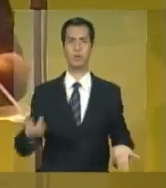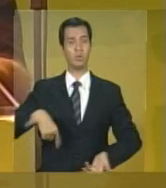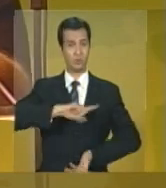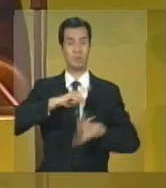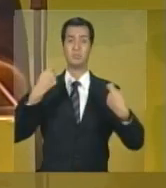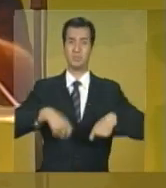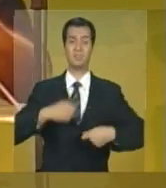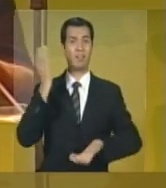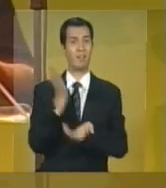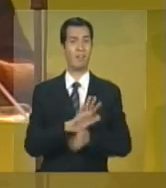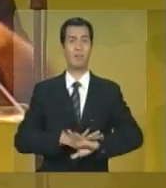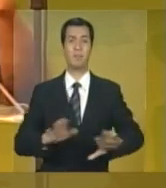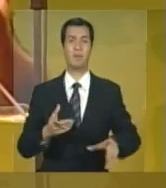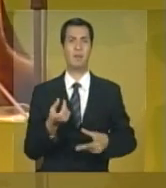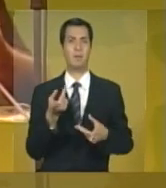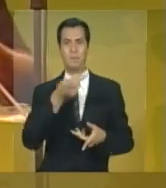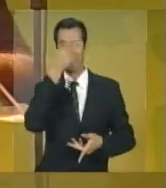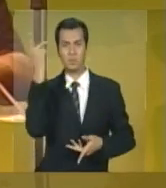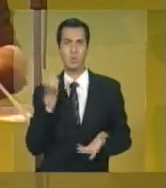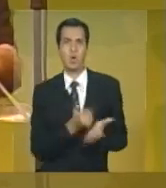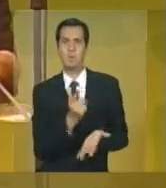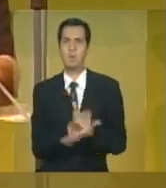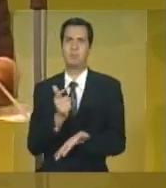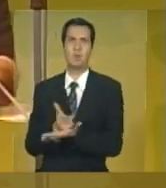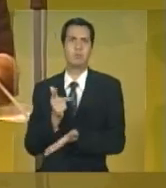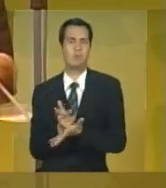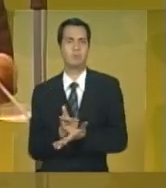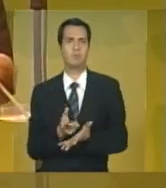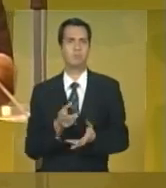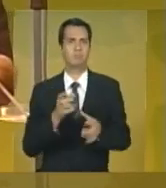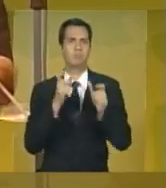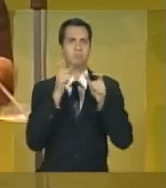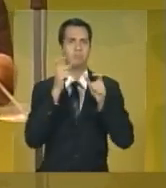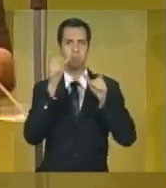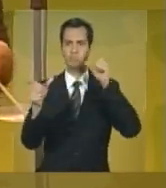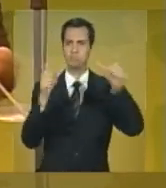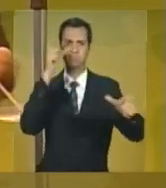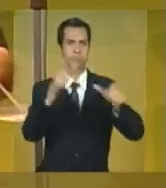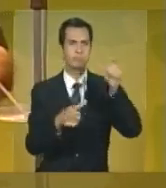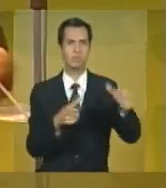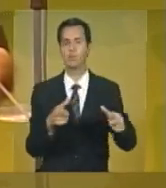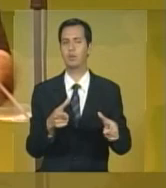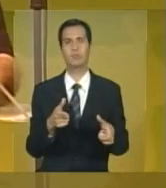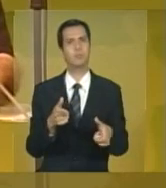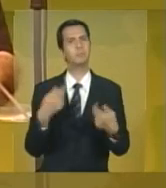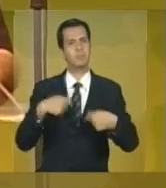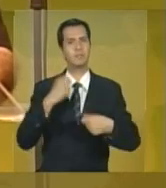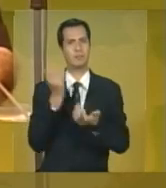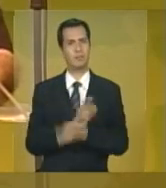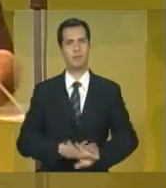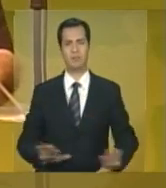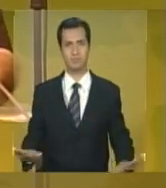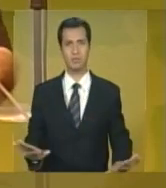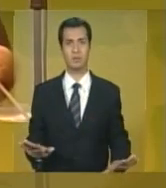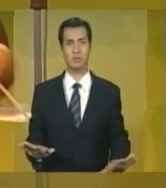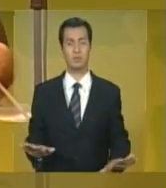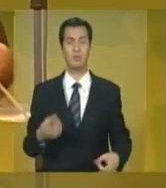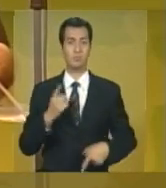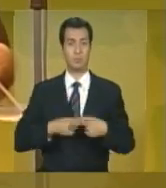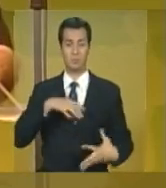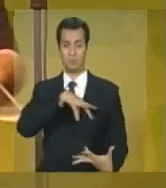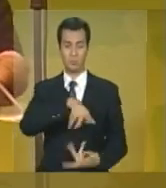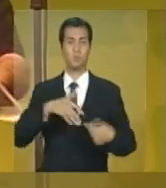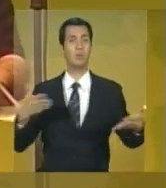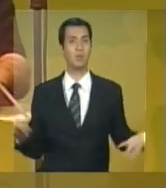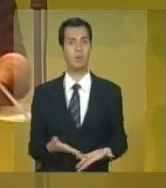consumista porque este planeta tiene límites y el sistema capitalista está excediendo esos límites en una